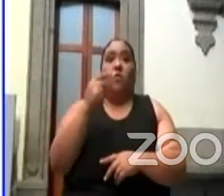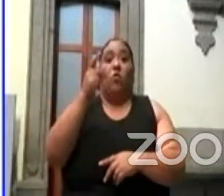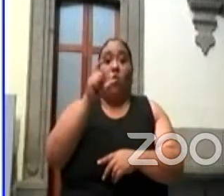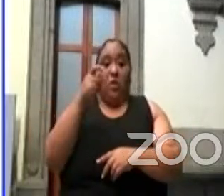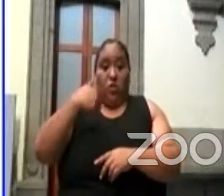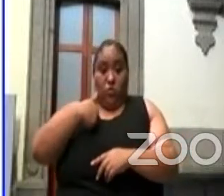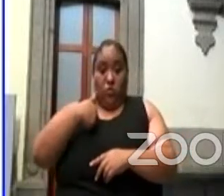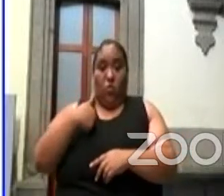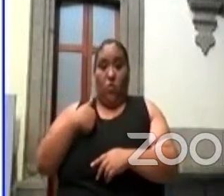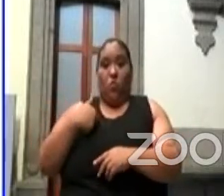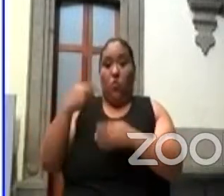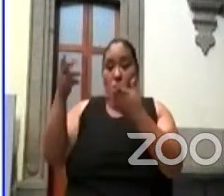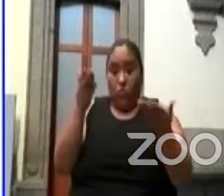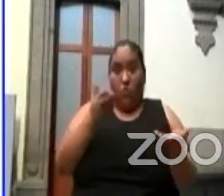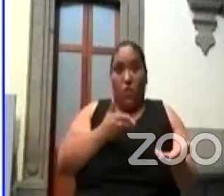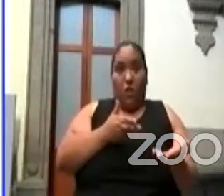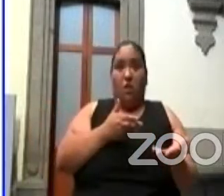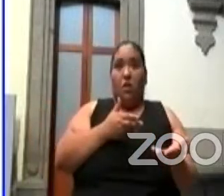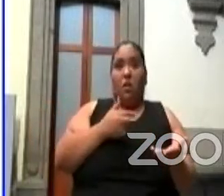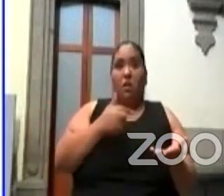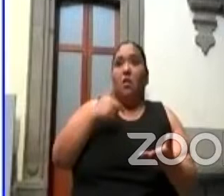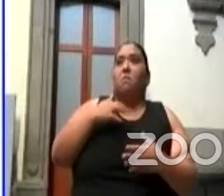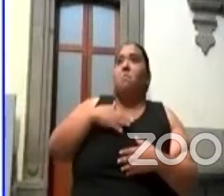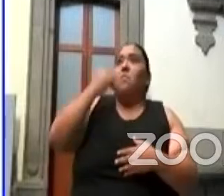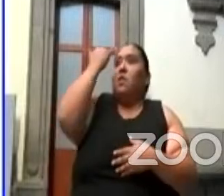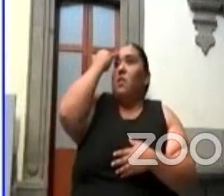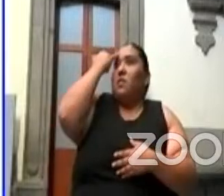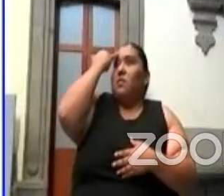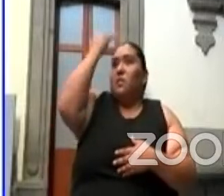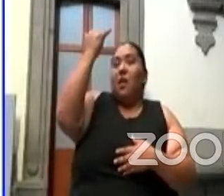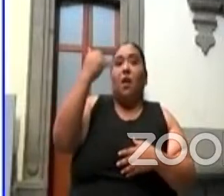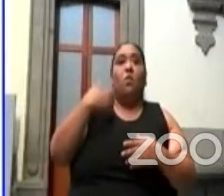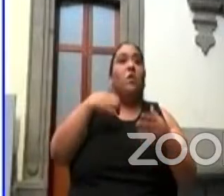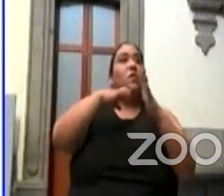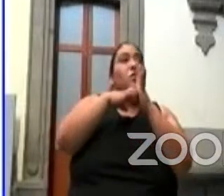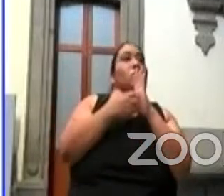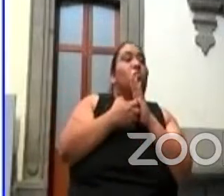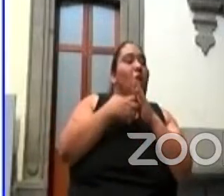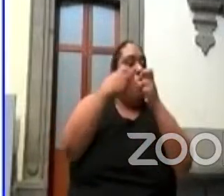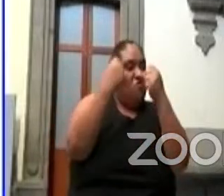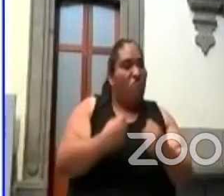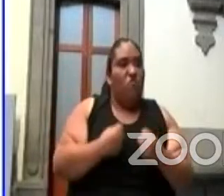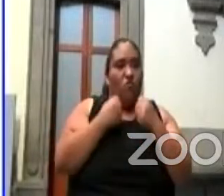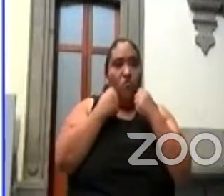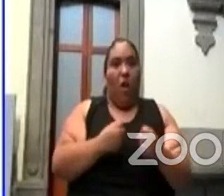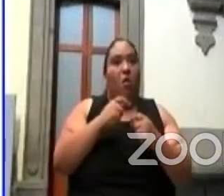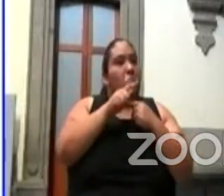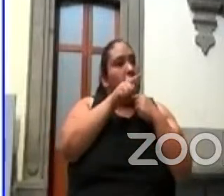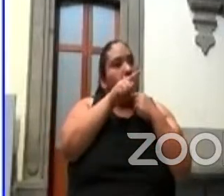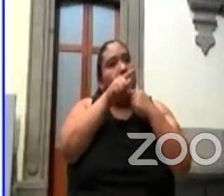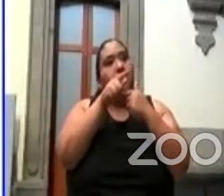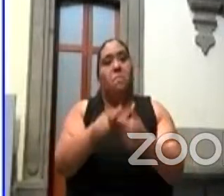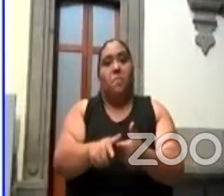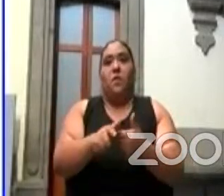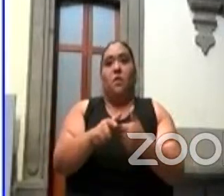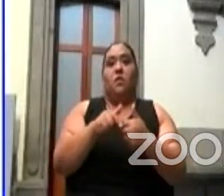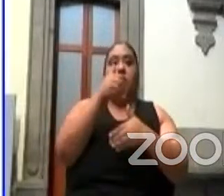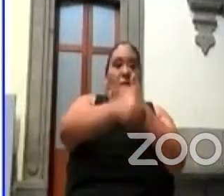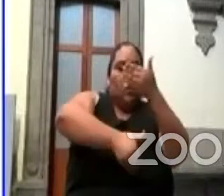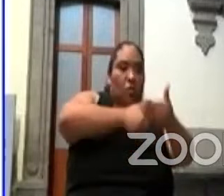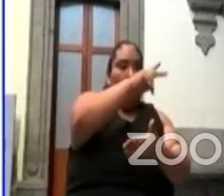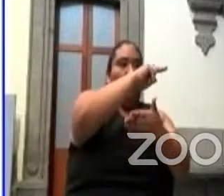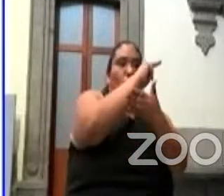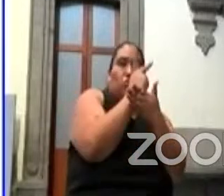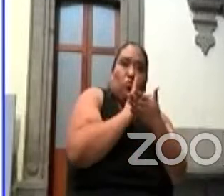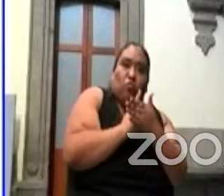eso fue parte de mi idea, hacer una estructura fuerte para que se mantenga, para que tenga programas a corto plazo,